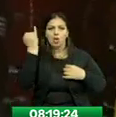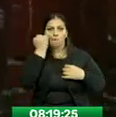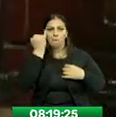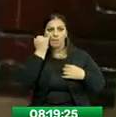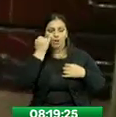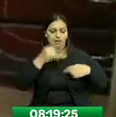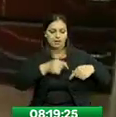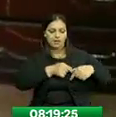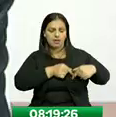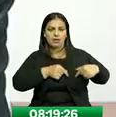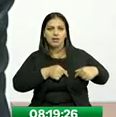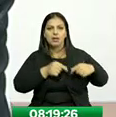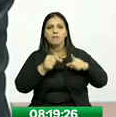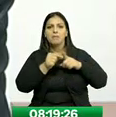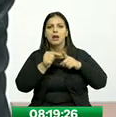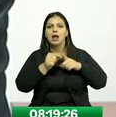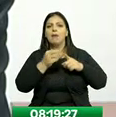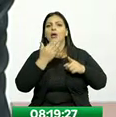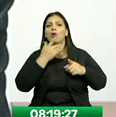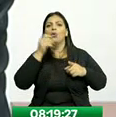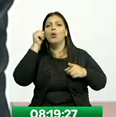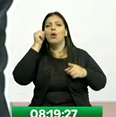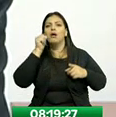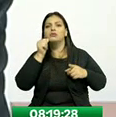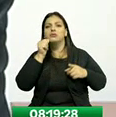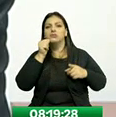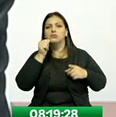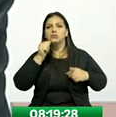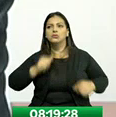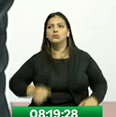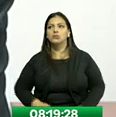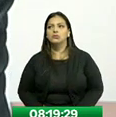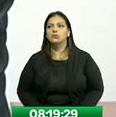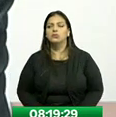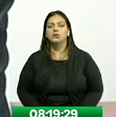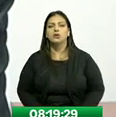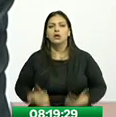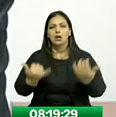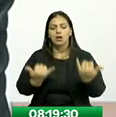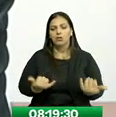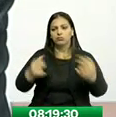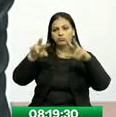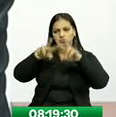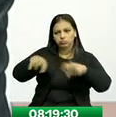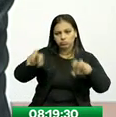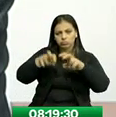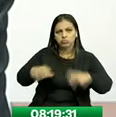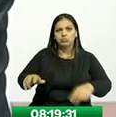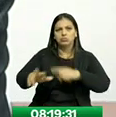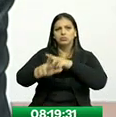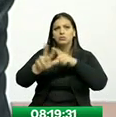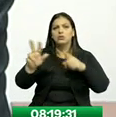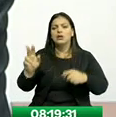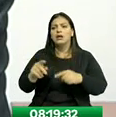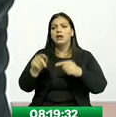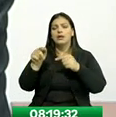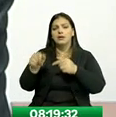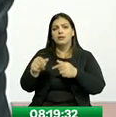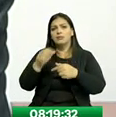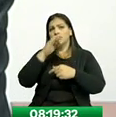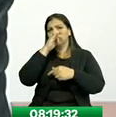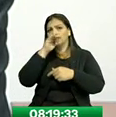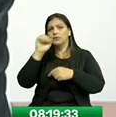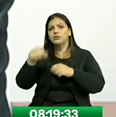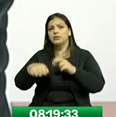letras azules de tránsito. Ya dentro de las investigaciones se logrará determinar si efectivamente este ciudadano pertenece a la institución o